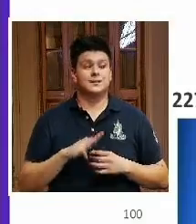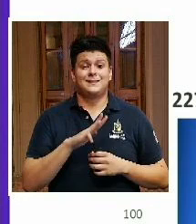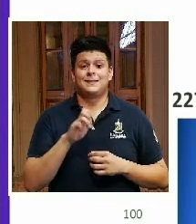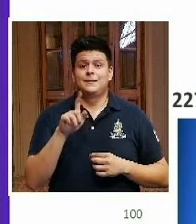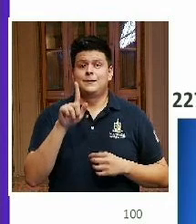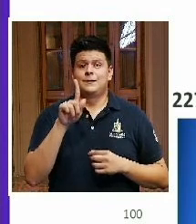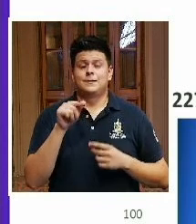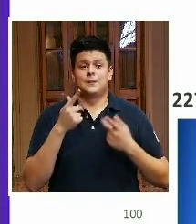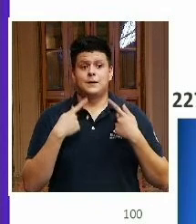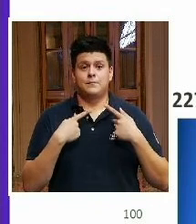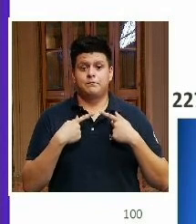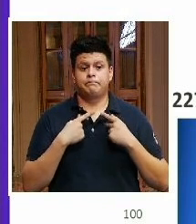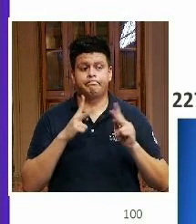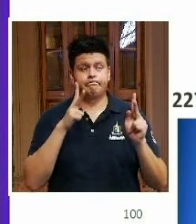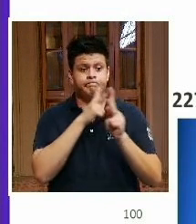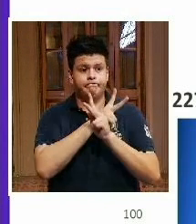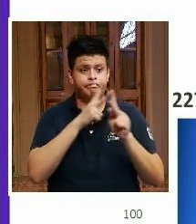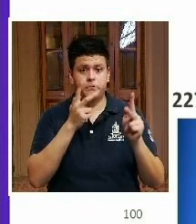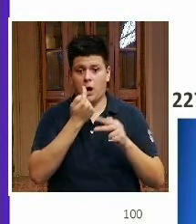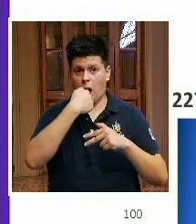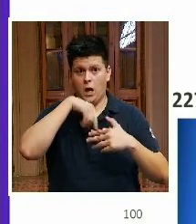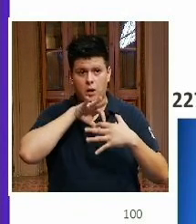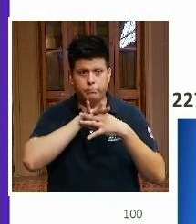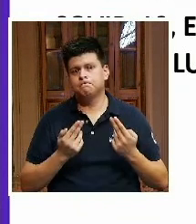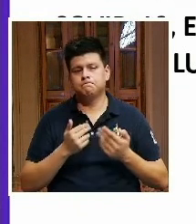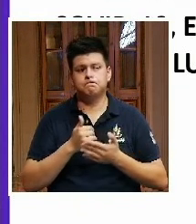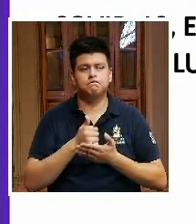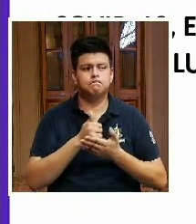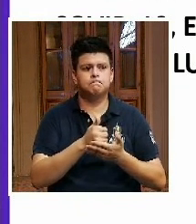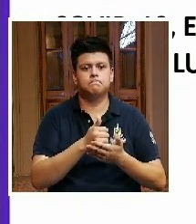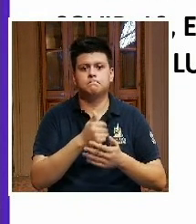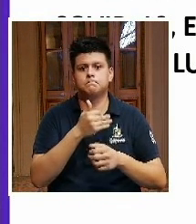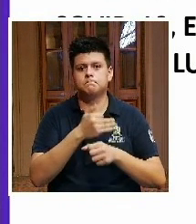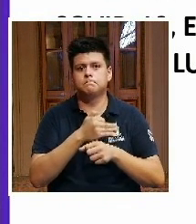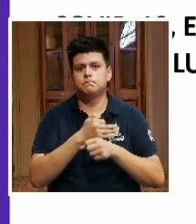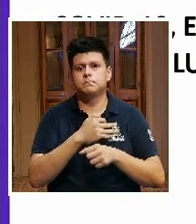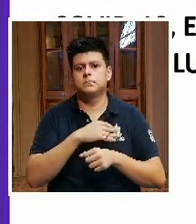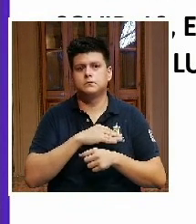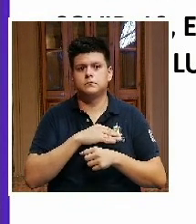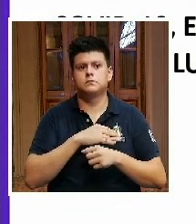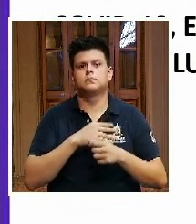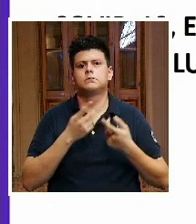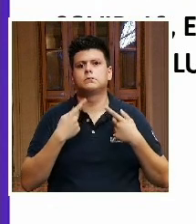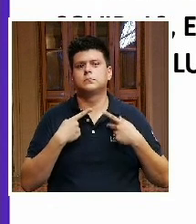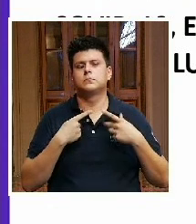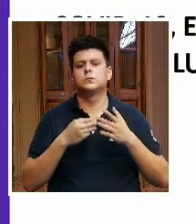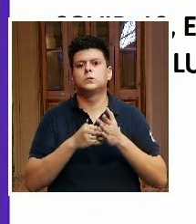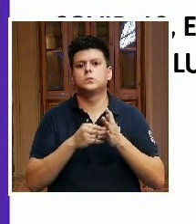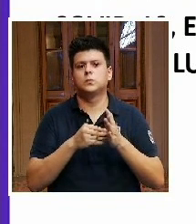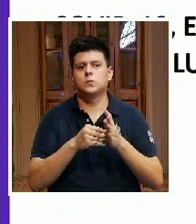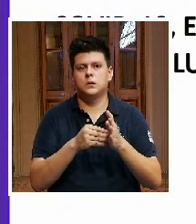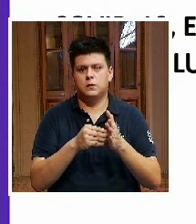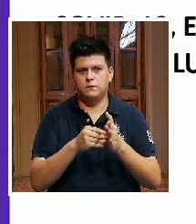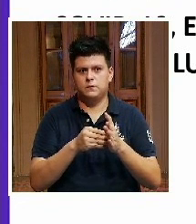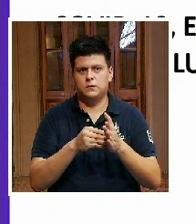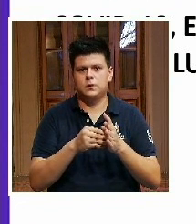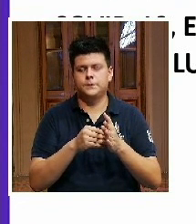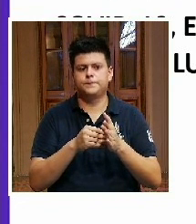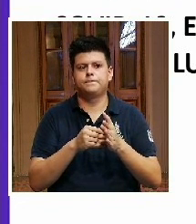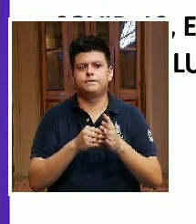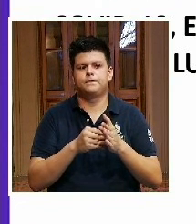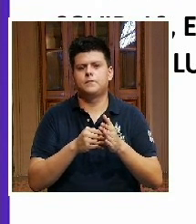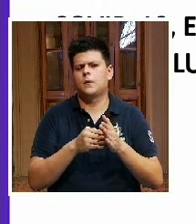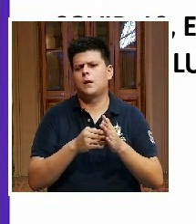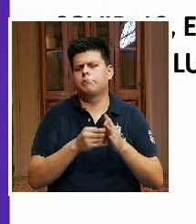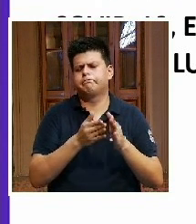martes a 370 este miércoles en este momento hay activos es decir en pacientes que tienen menos de